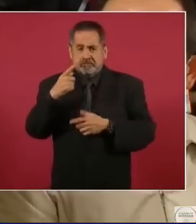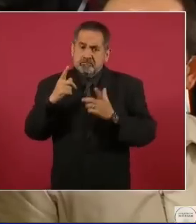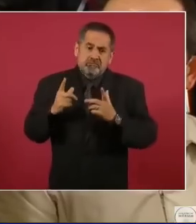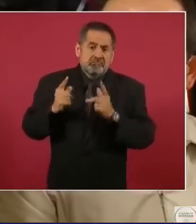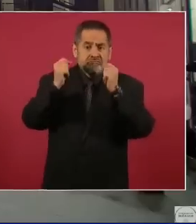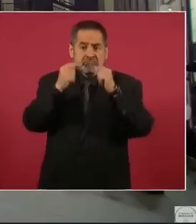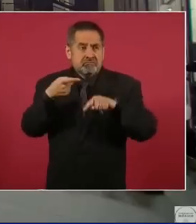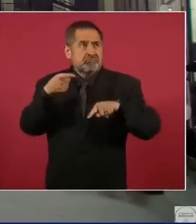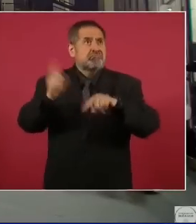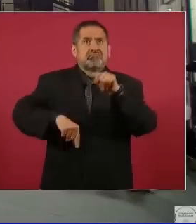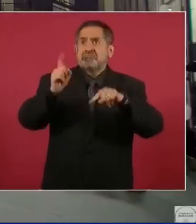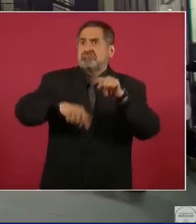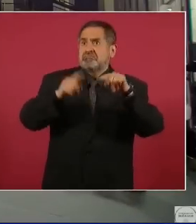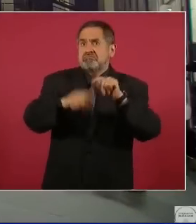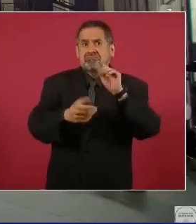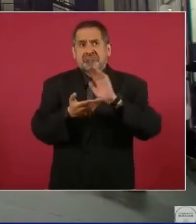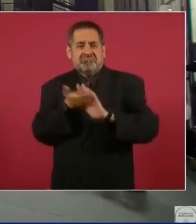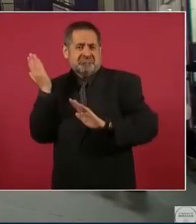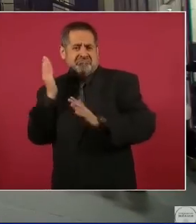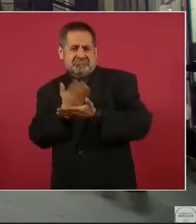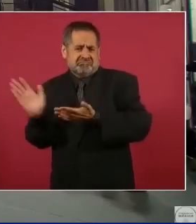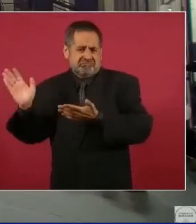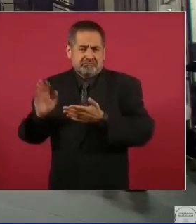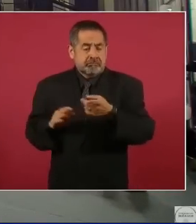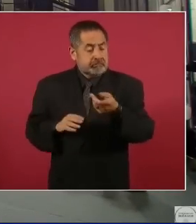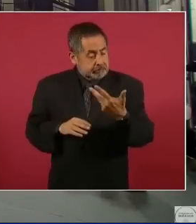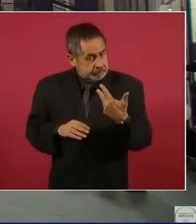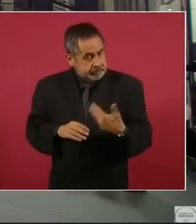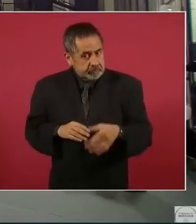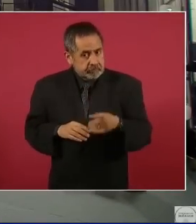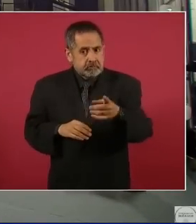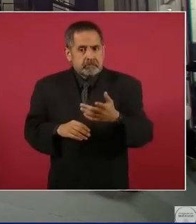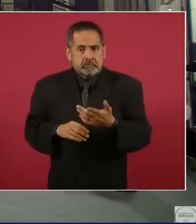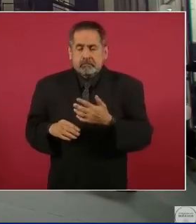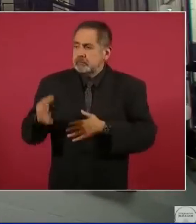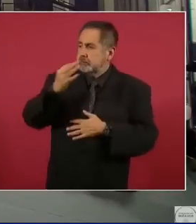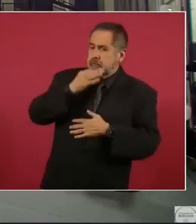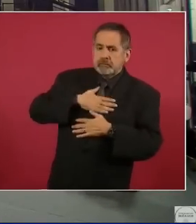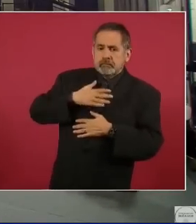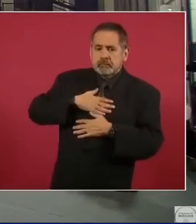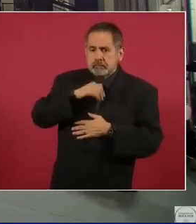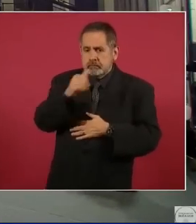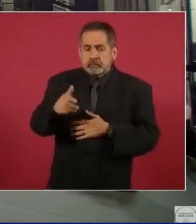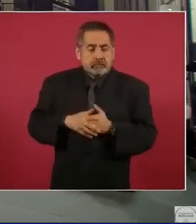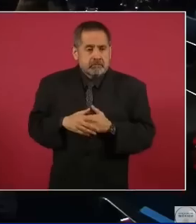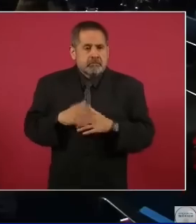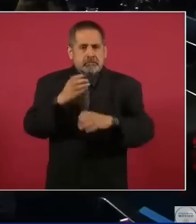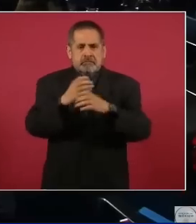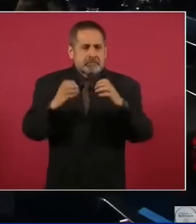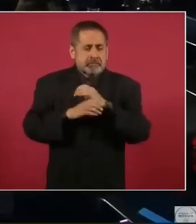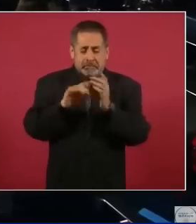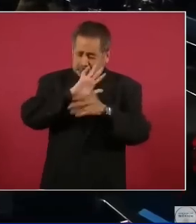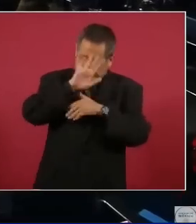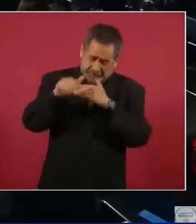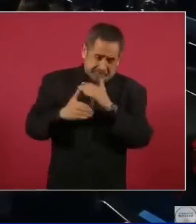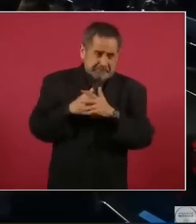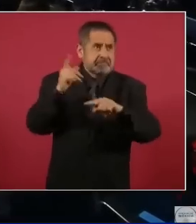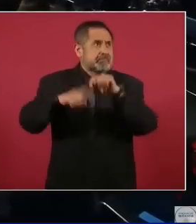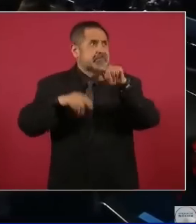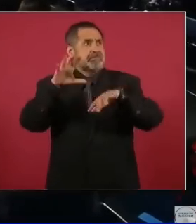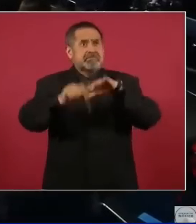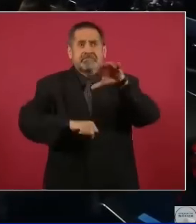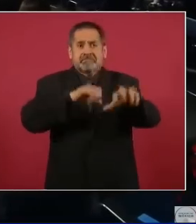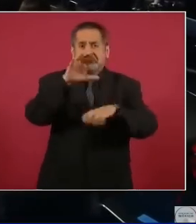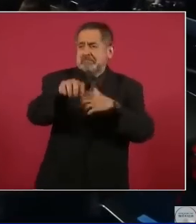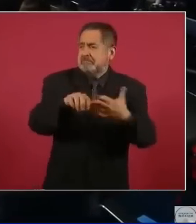se tomó estas semanas, que bueno, ellos señalan que no se les avisó, se sacaron sus cosas en la madrugada, no